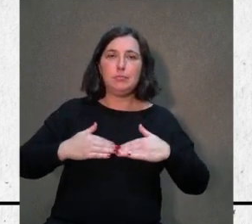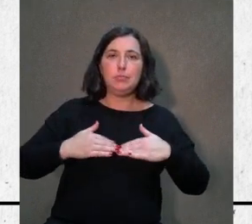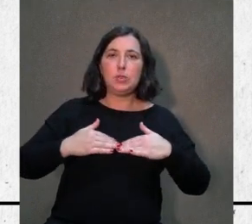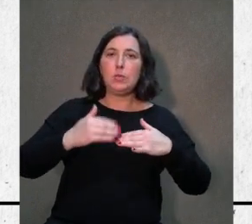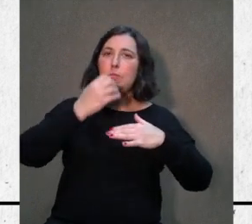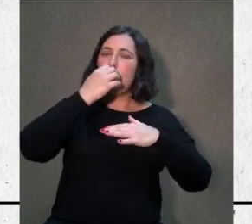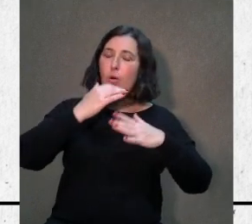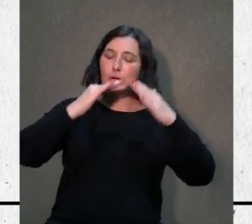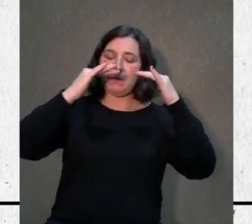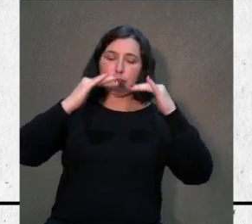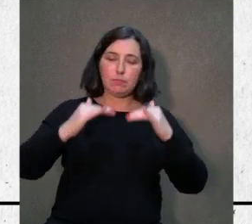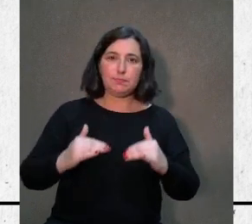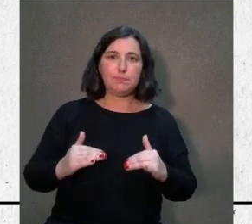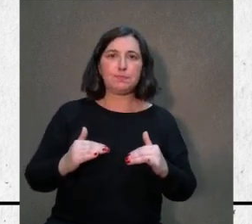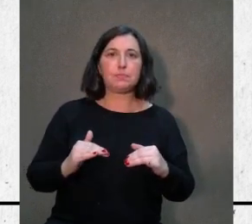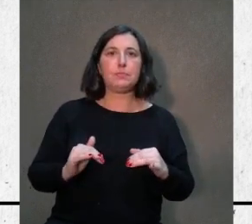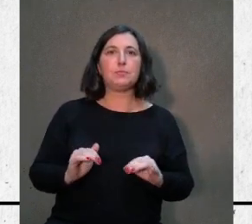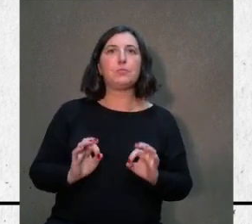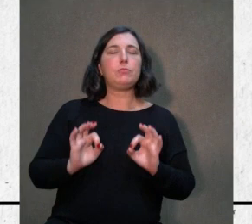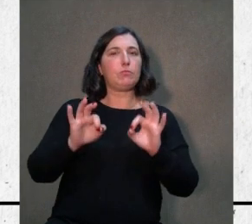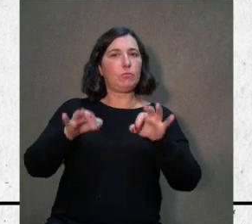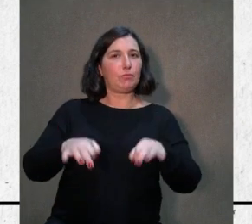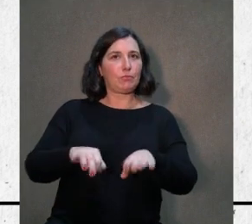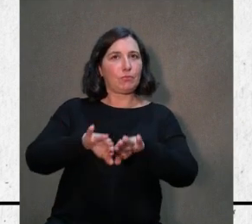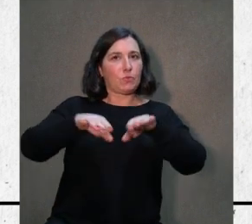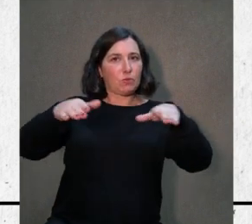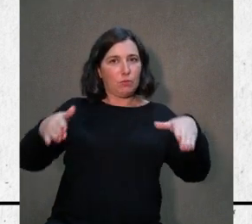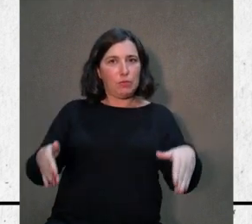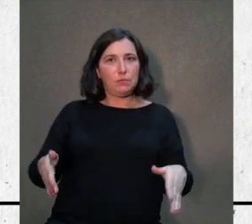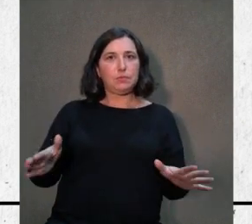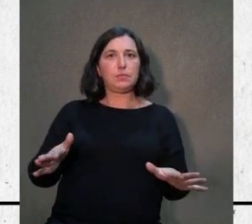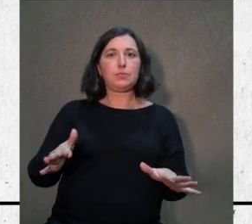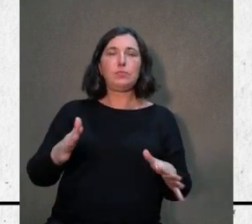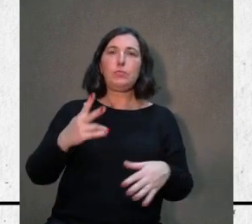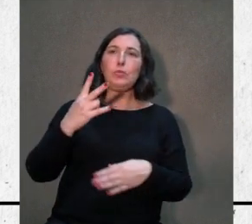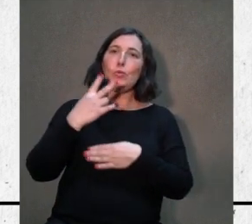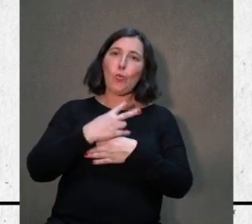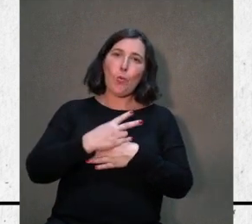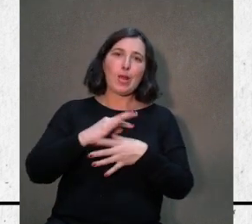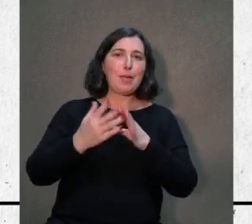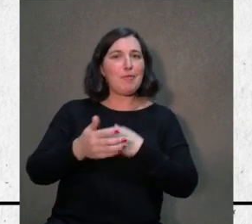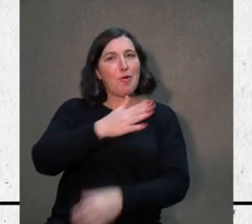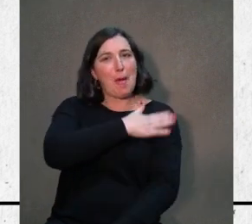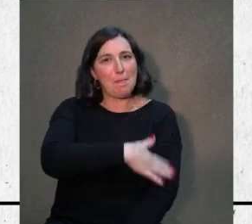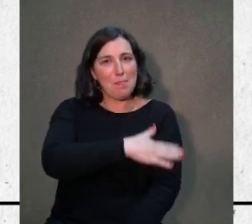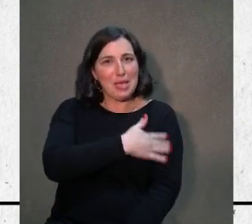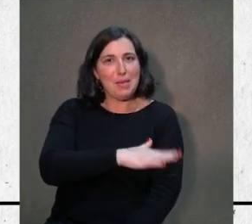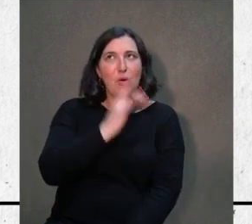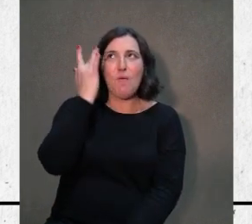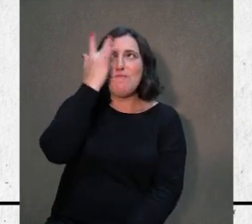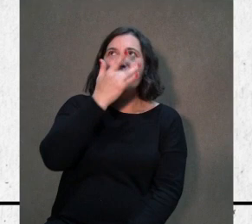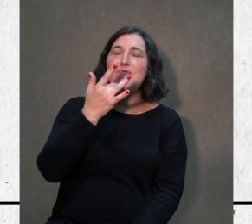tiempo de bajar un poco, llegar al auditorio, mimarme un poco a mí, ¿no? El